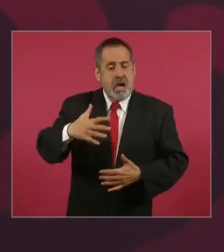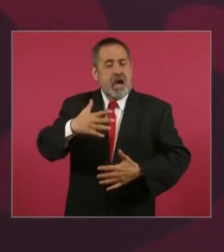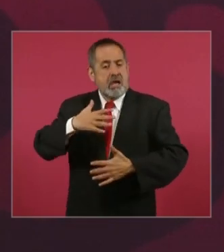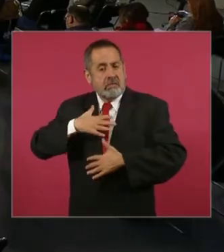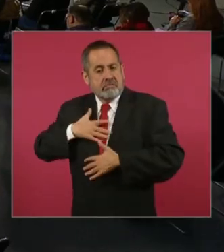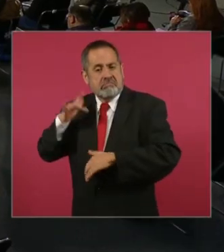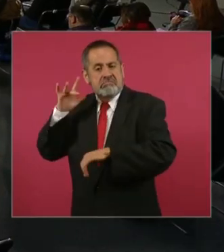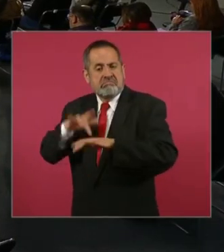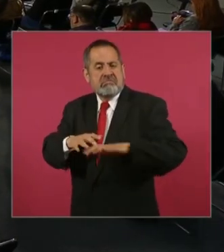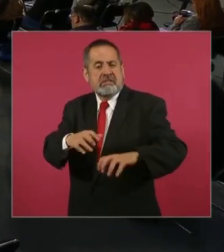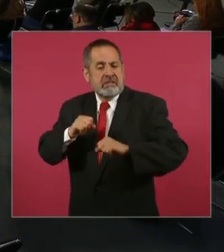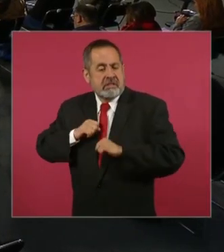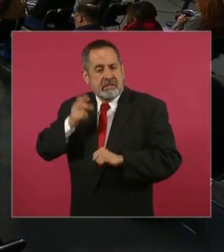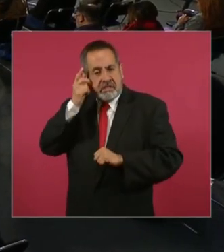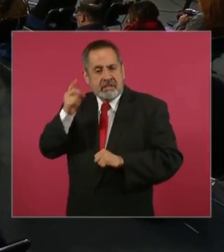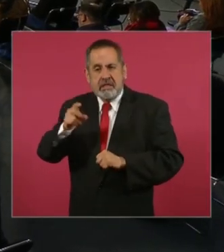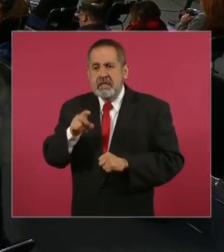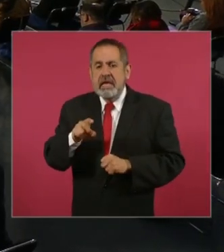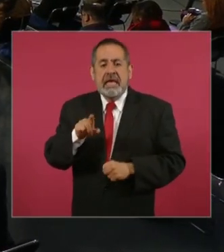¿Cuántas hectáreas?